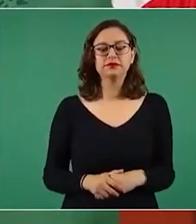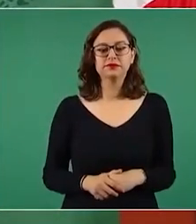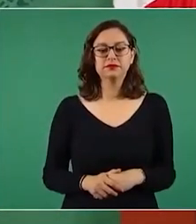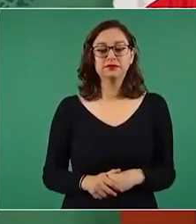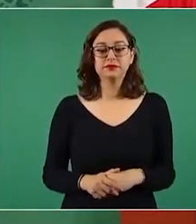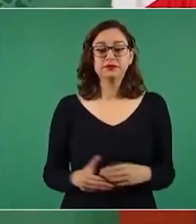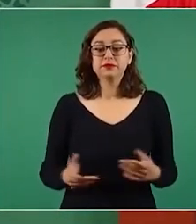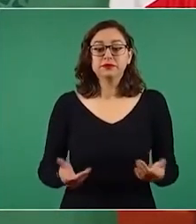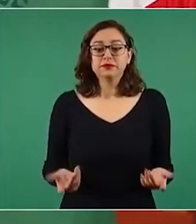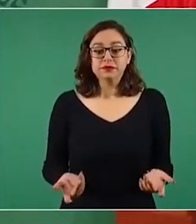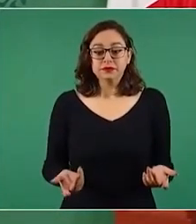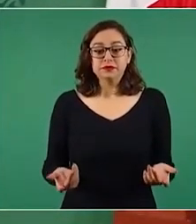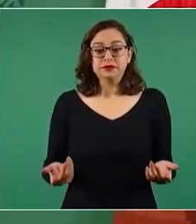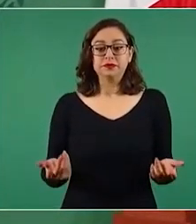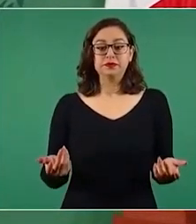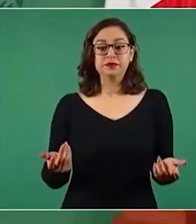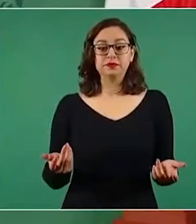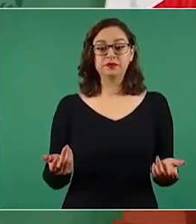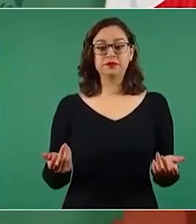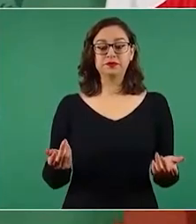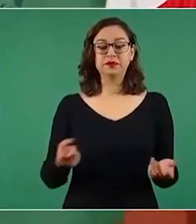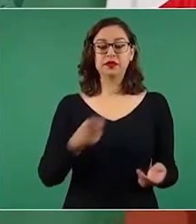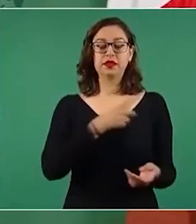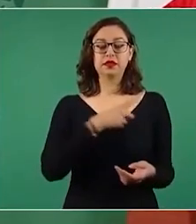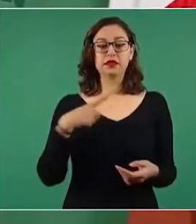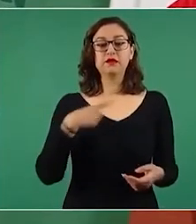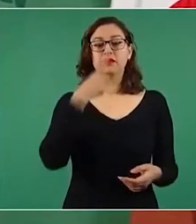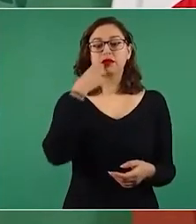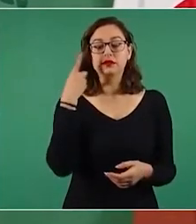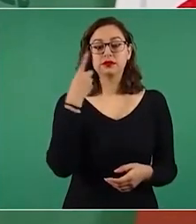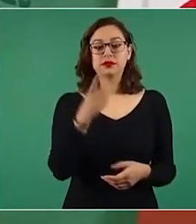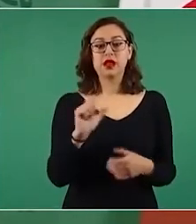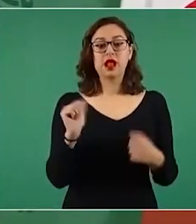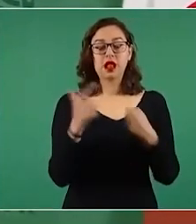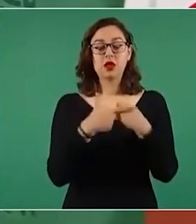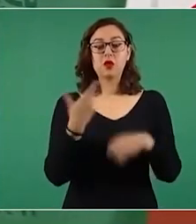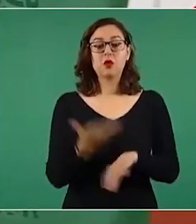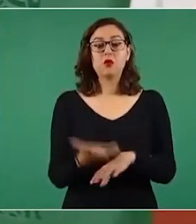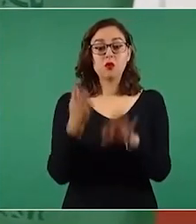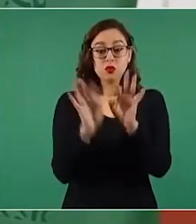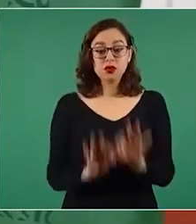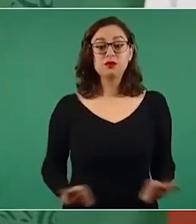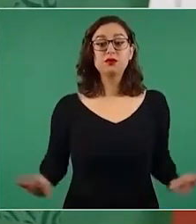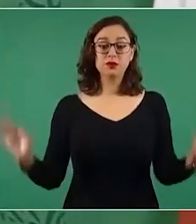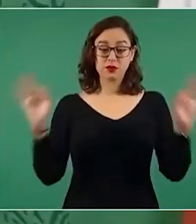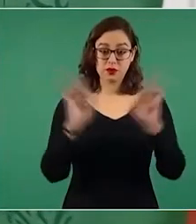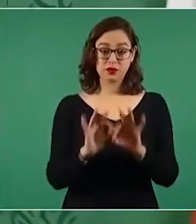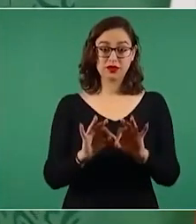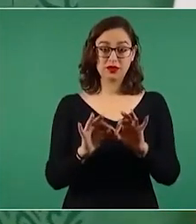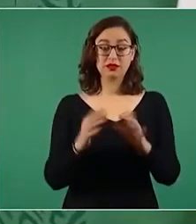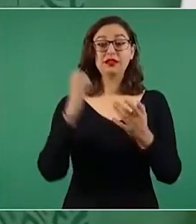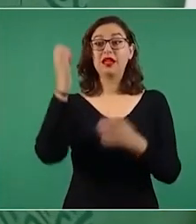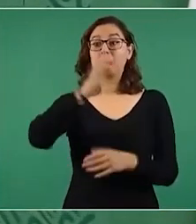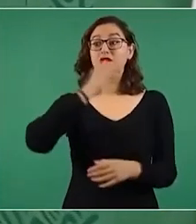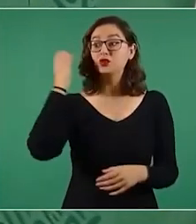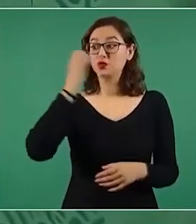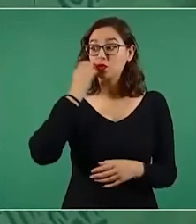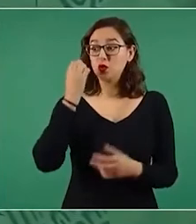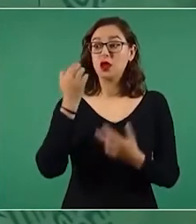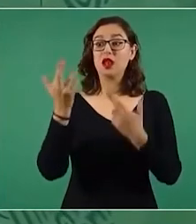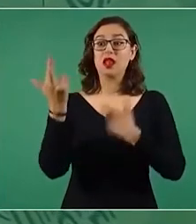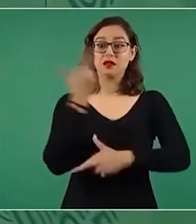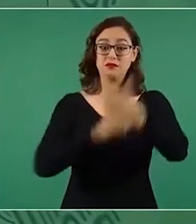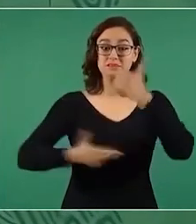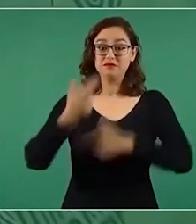Aclarar de que es muy importante el que se regrese a